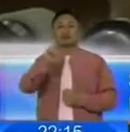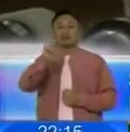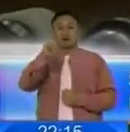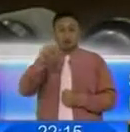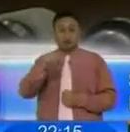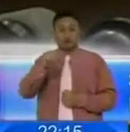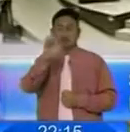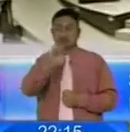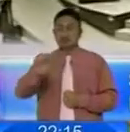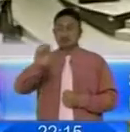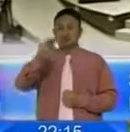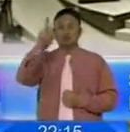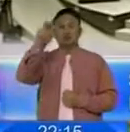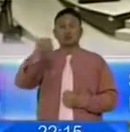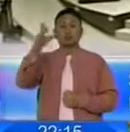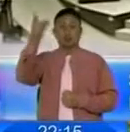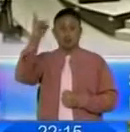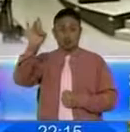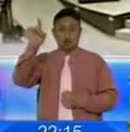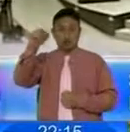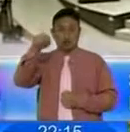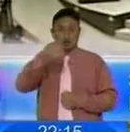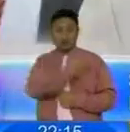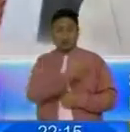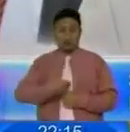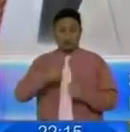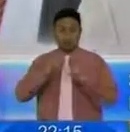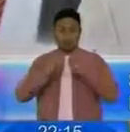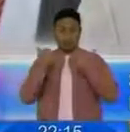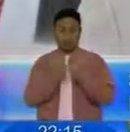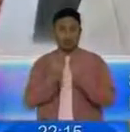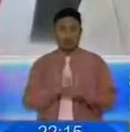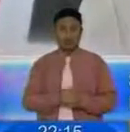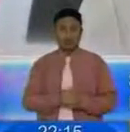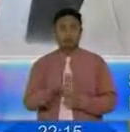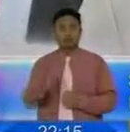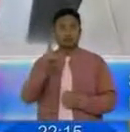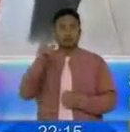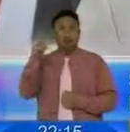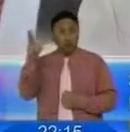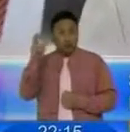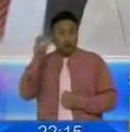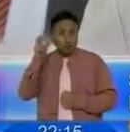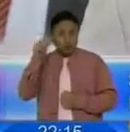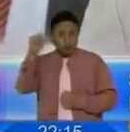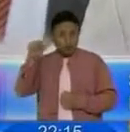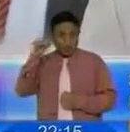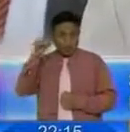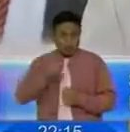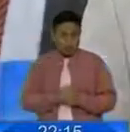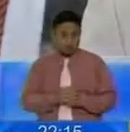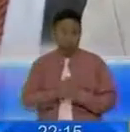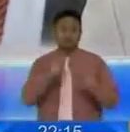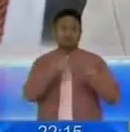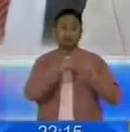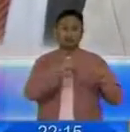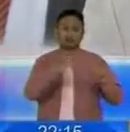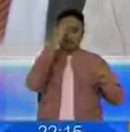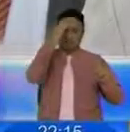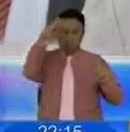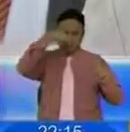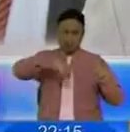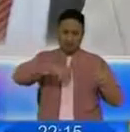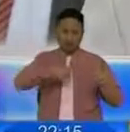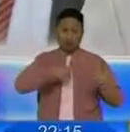2018, cuando él era aún presidente legislativo. En esa grabación se comprueba que Serrano tuvo conocimiento de los hechos